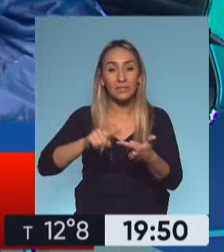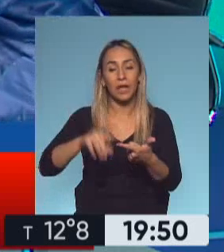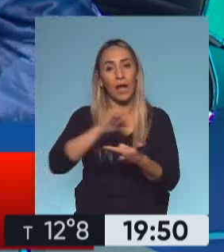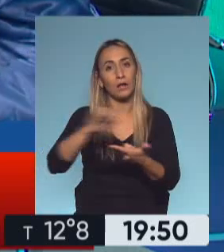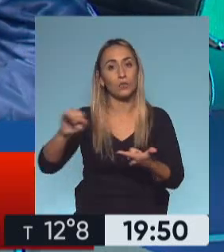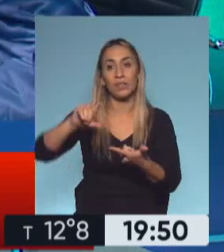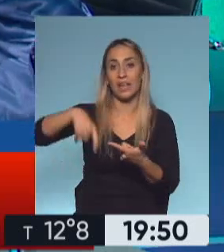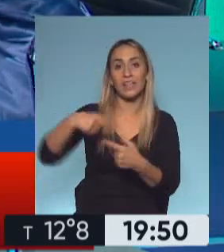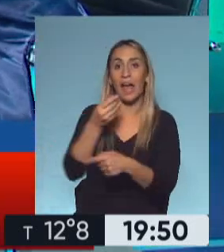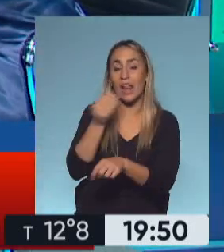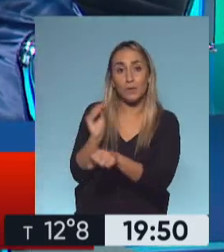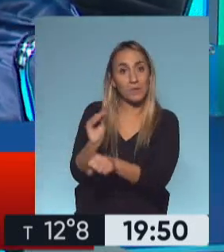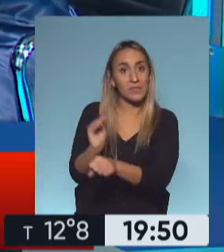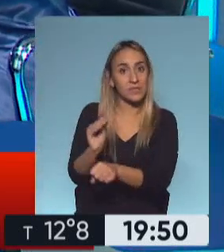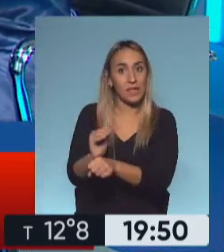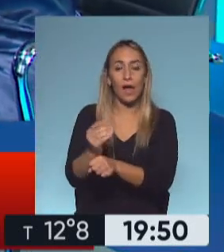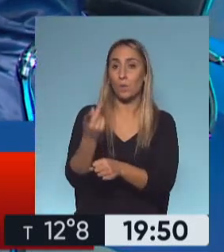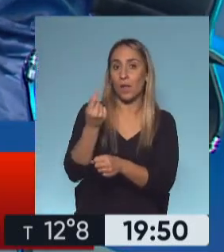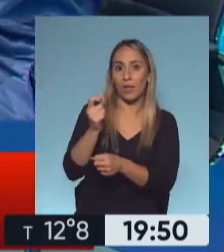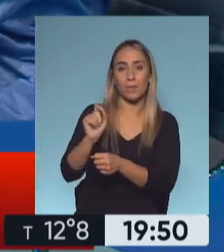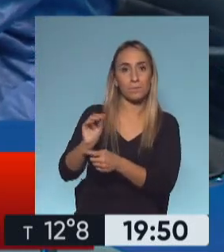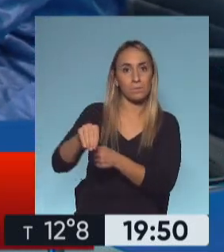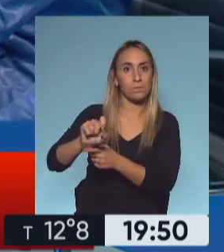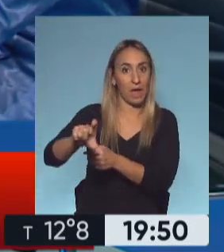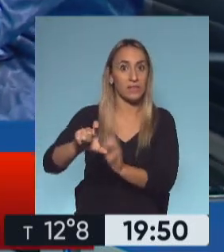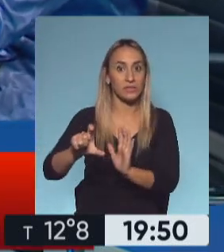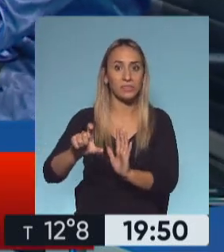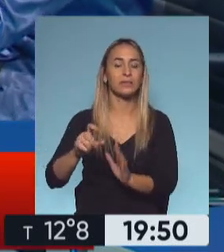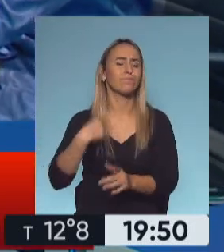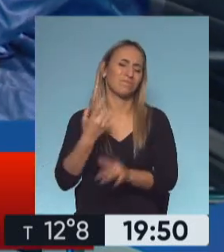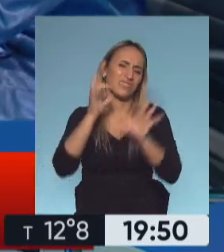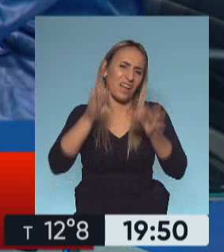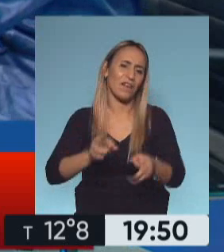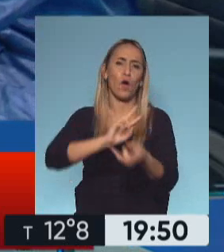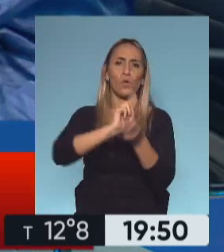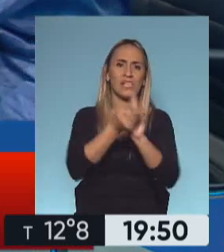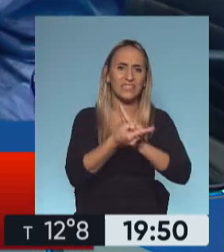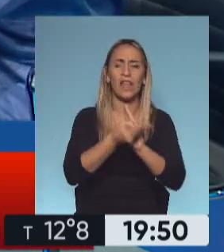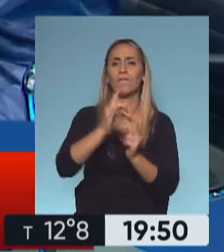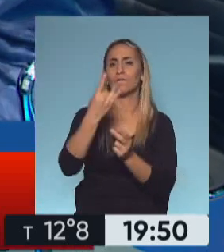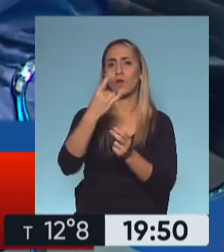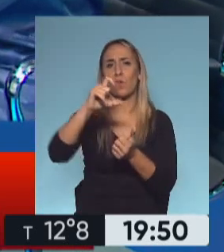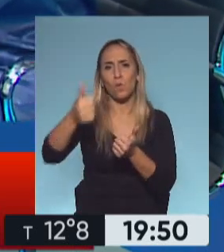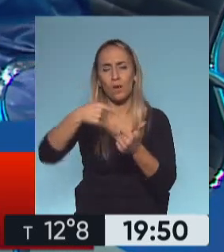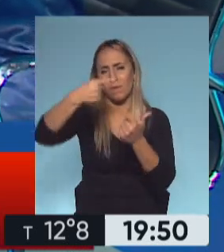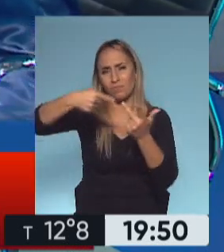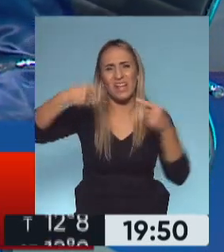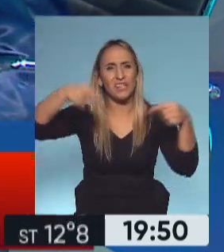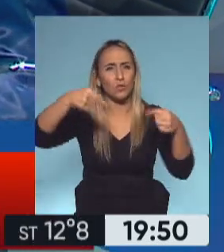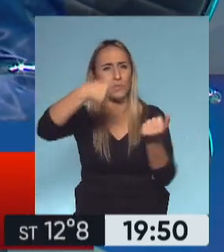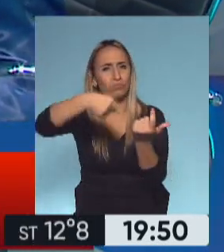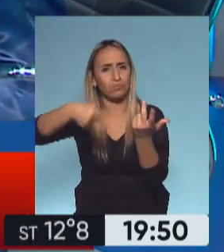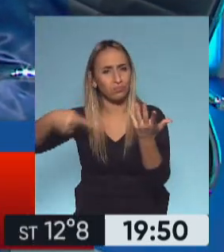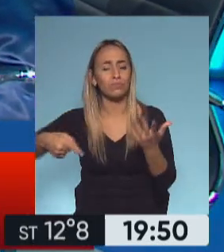alimentar. Mm. Ya no había dudas que todos los observatorios de la pobreza, la UCA, UNICEF, daban cuenta del acierto de haber